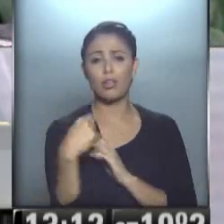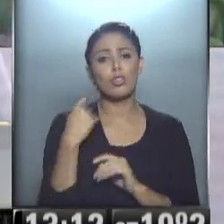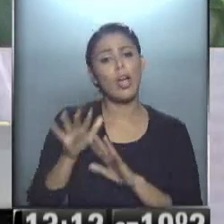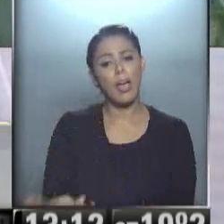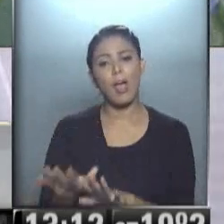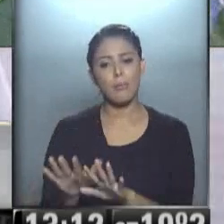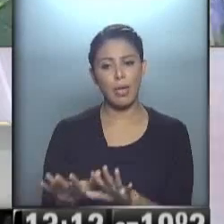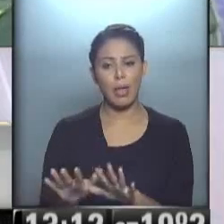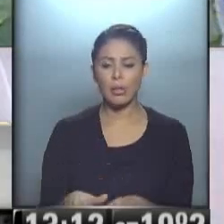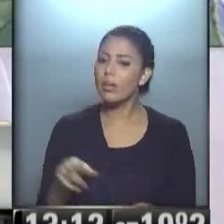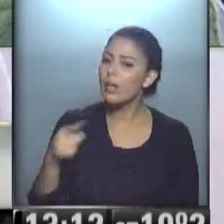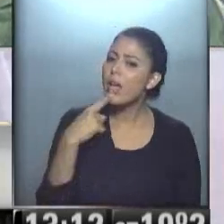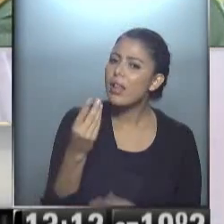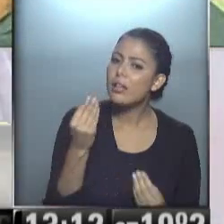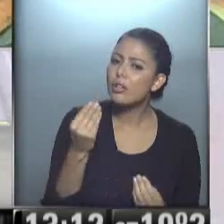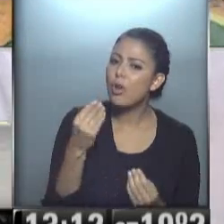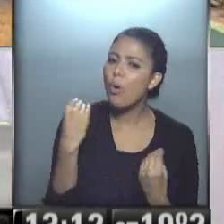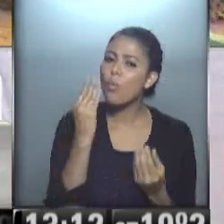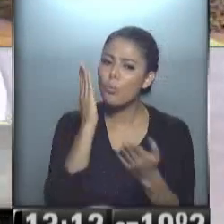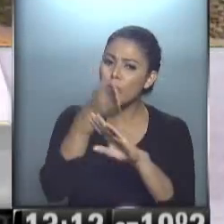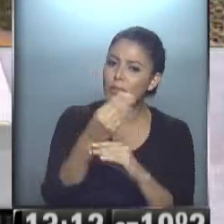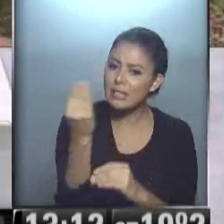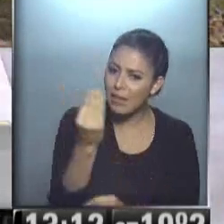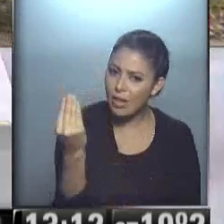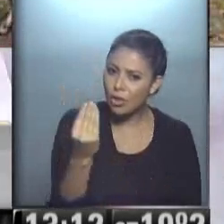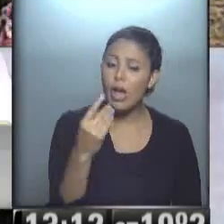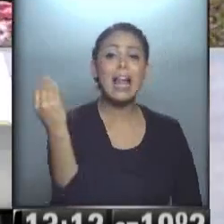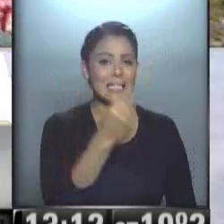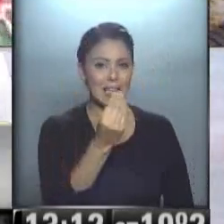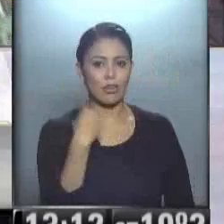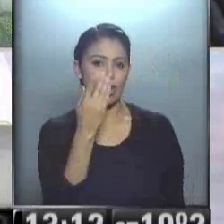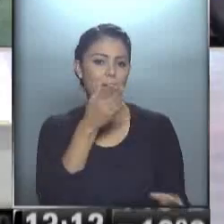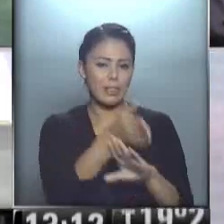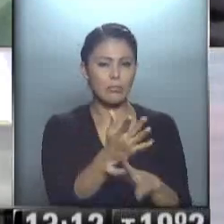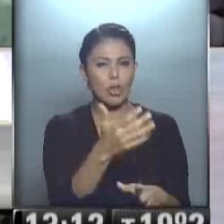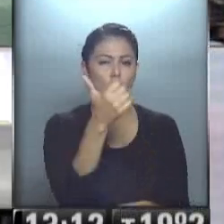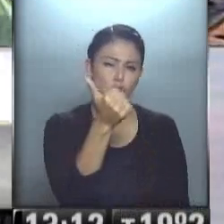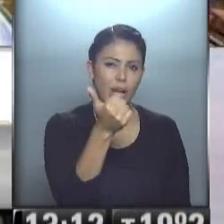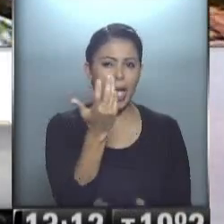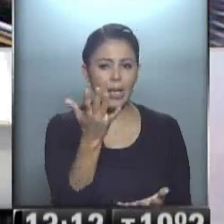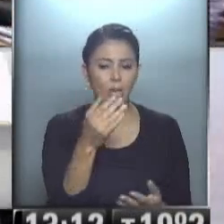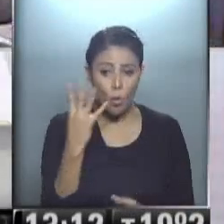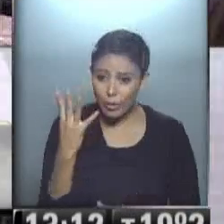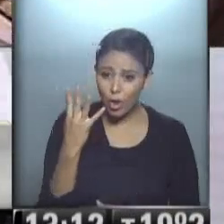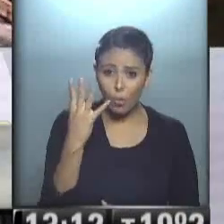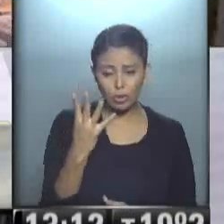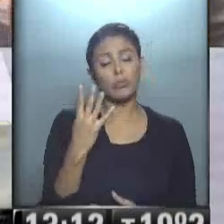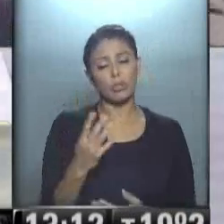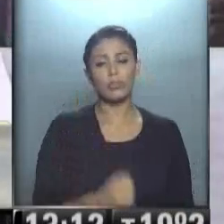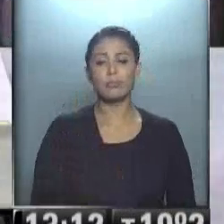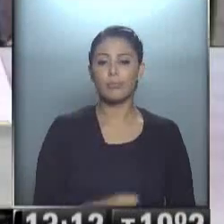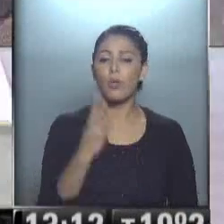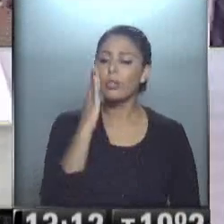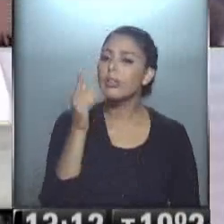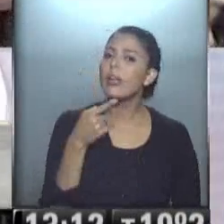esperando ahora tenemos... ¿Qué les dijeron? ¿Cuándo entran al estadio? ¿El sábado? Entramos el sábado tipo 6. Ah, ¿las 4? Las 4.